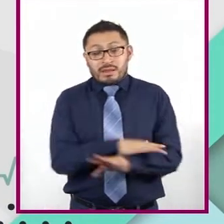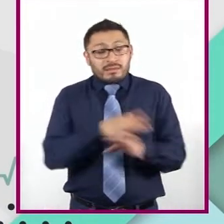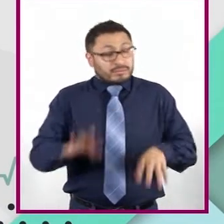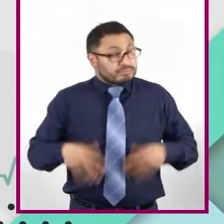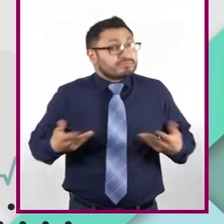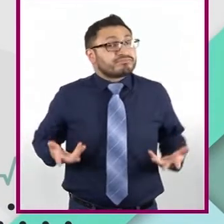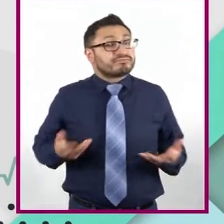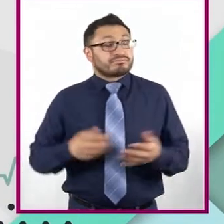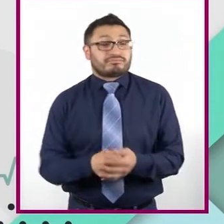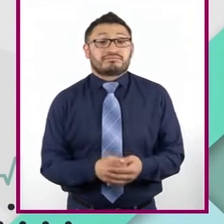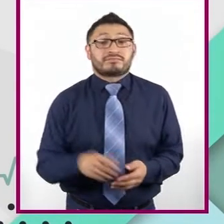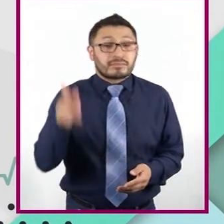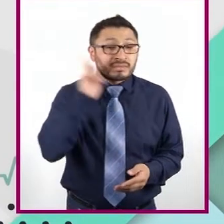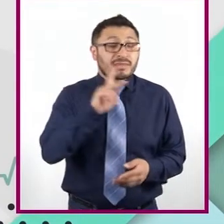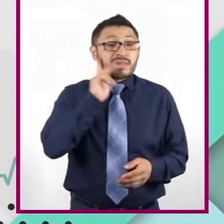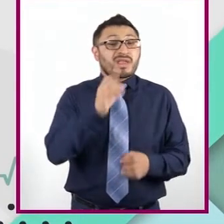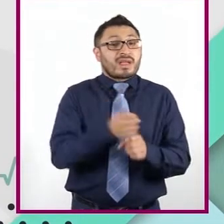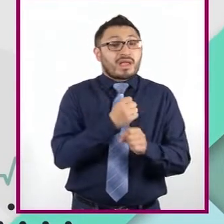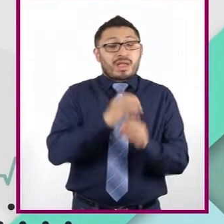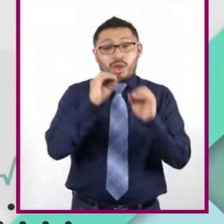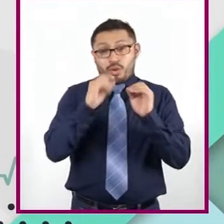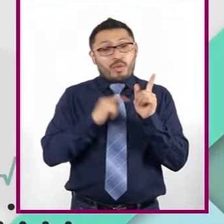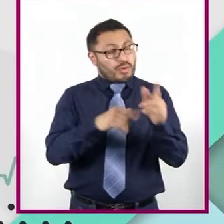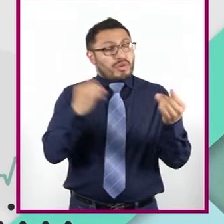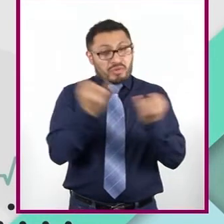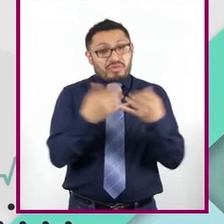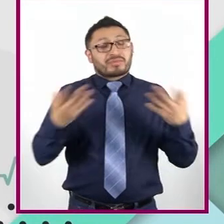probabilidad frecuencial o permaneció constante?